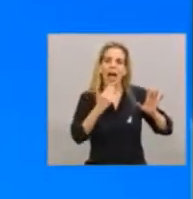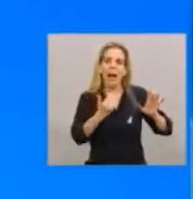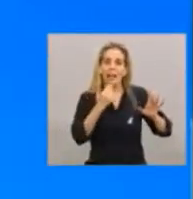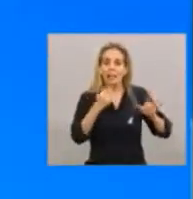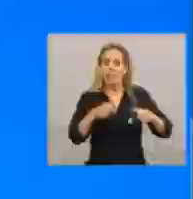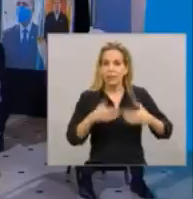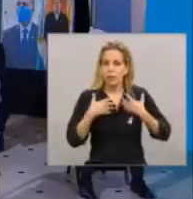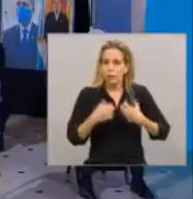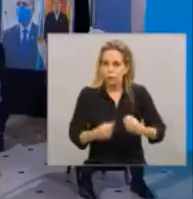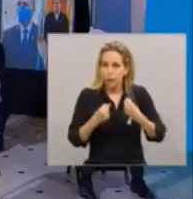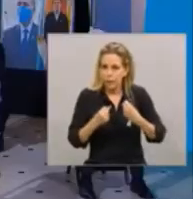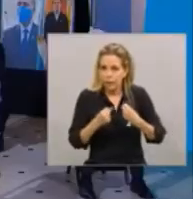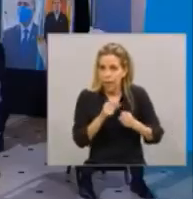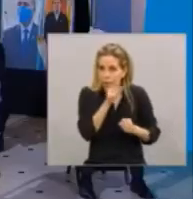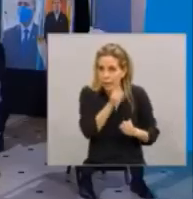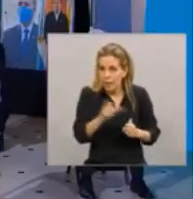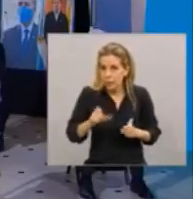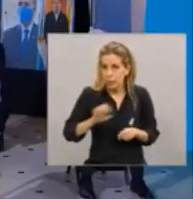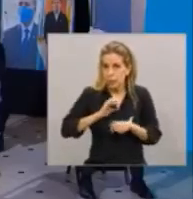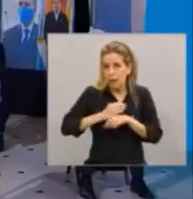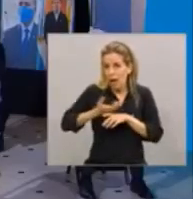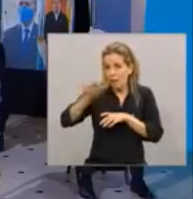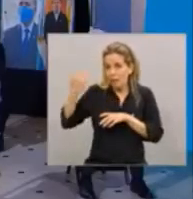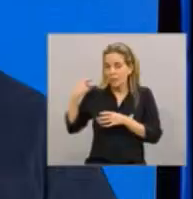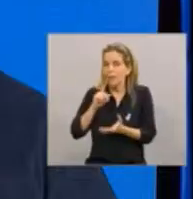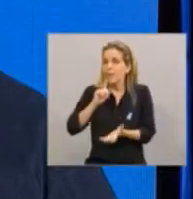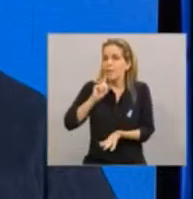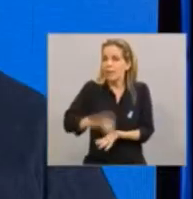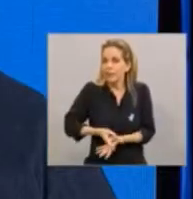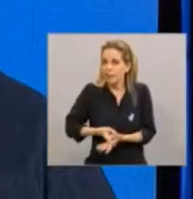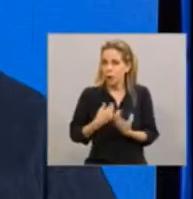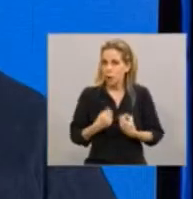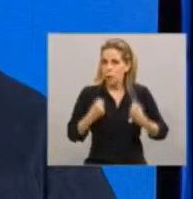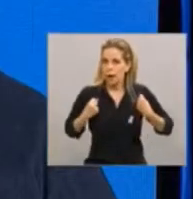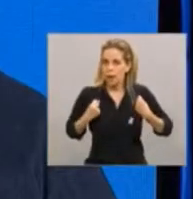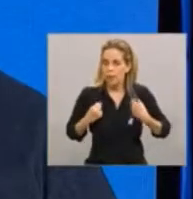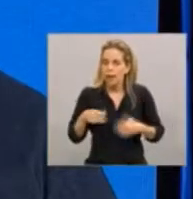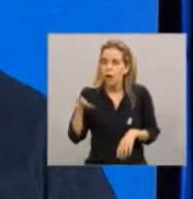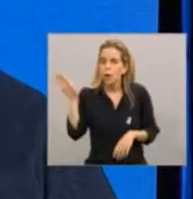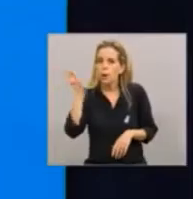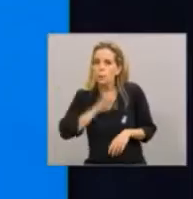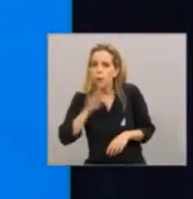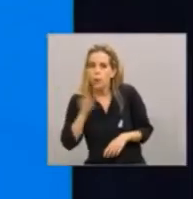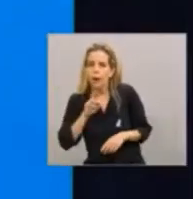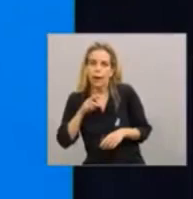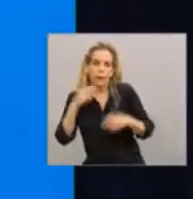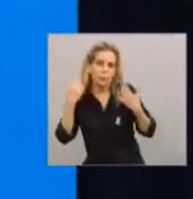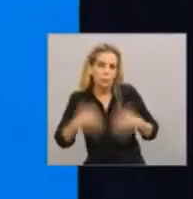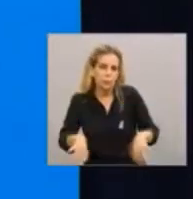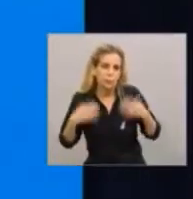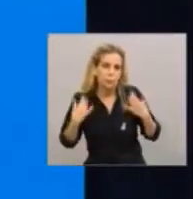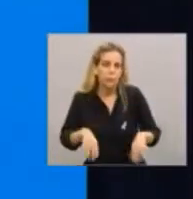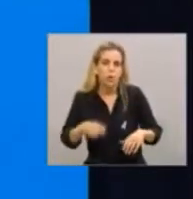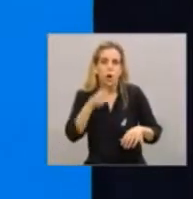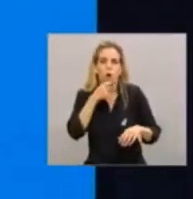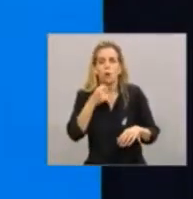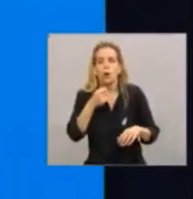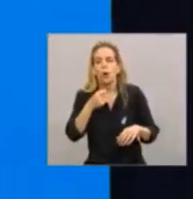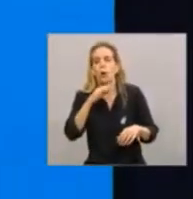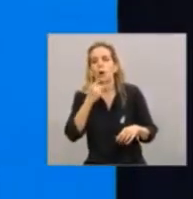ellos gracias a la decisión de todos ellos de mujeres enormes que ha tenido américa latina como juana